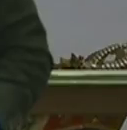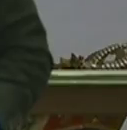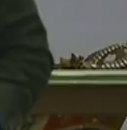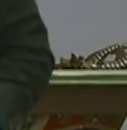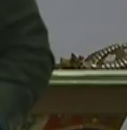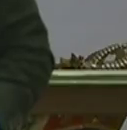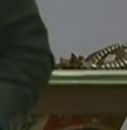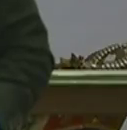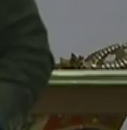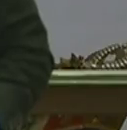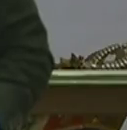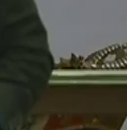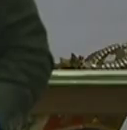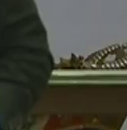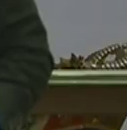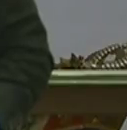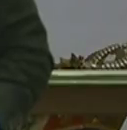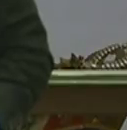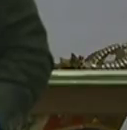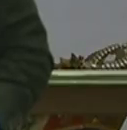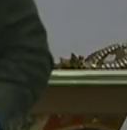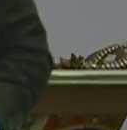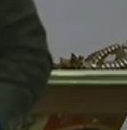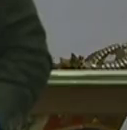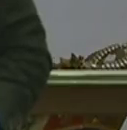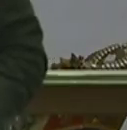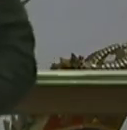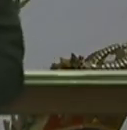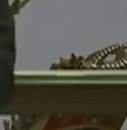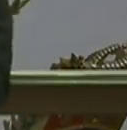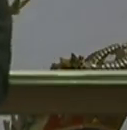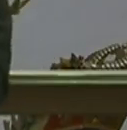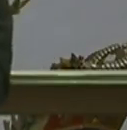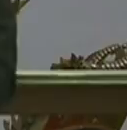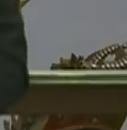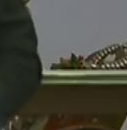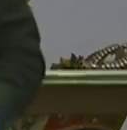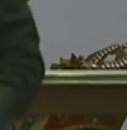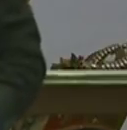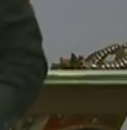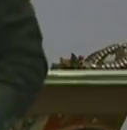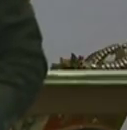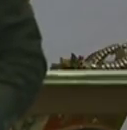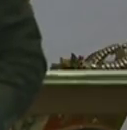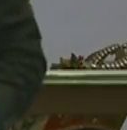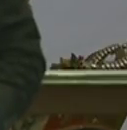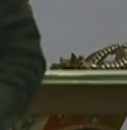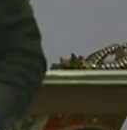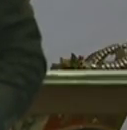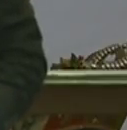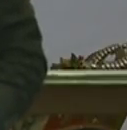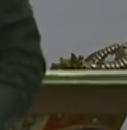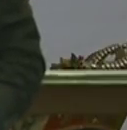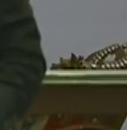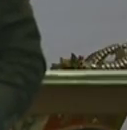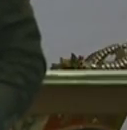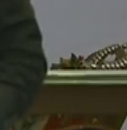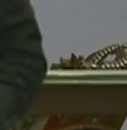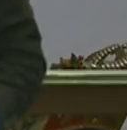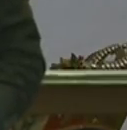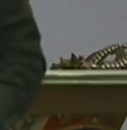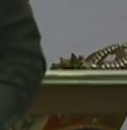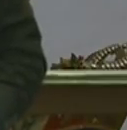hoy jueves 26 de octubre de este año 2017. Que nos vuelve a saludar en esta oportunidad Daniel